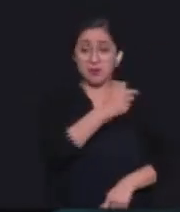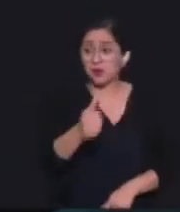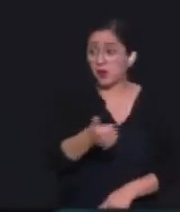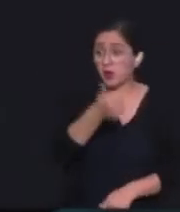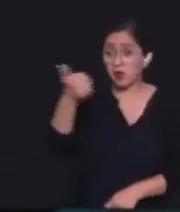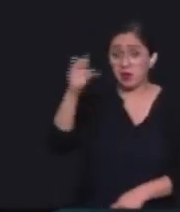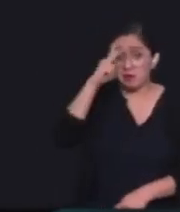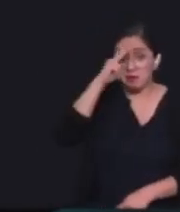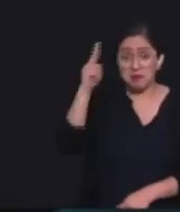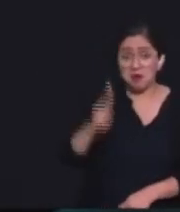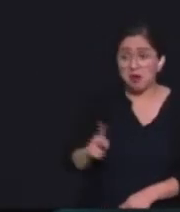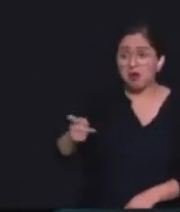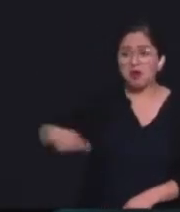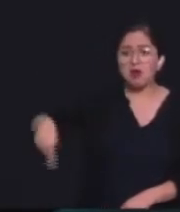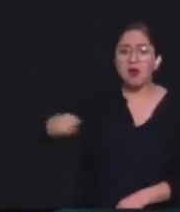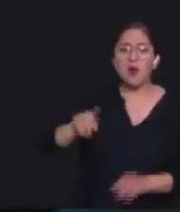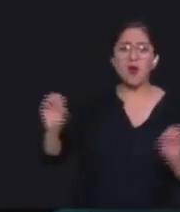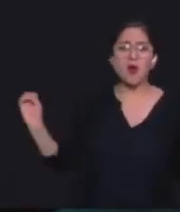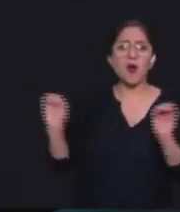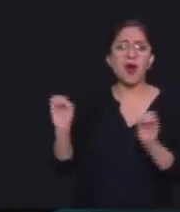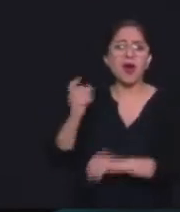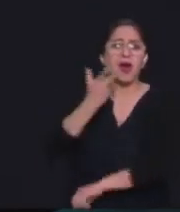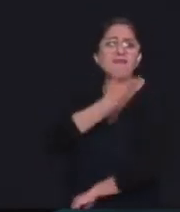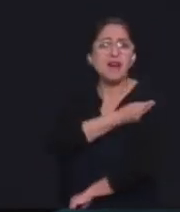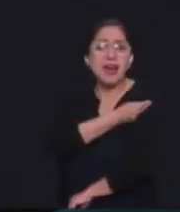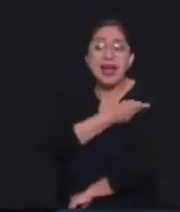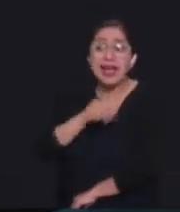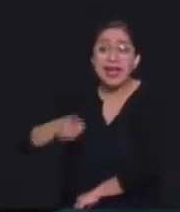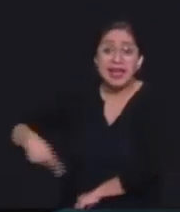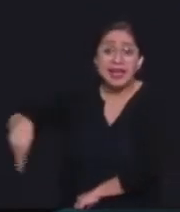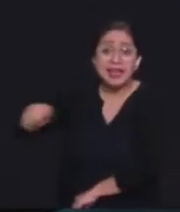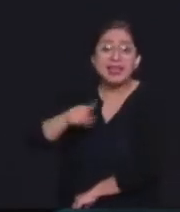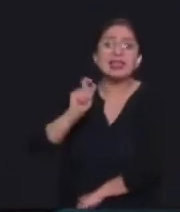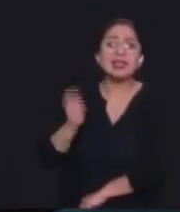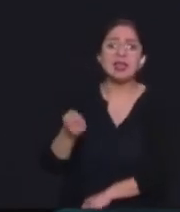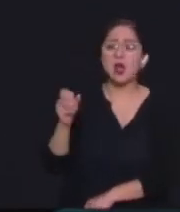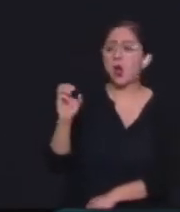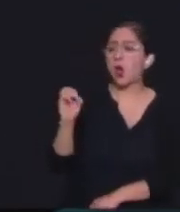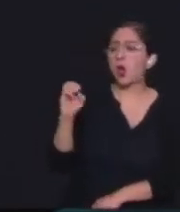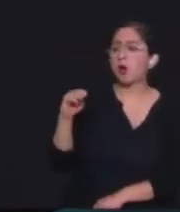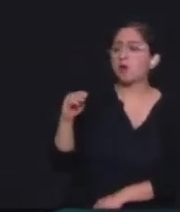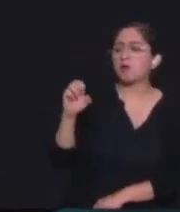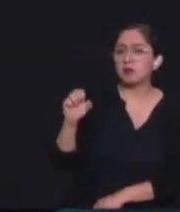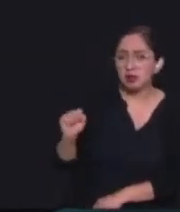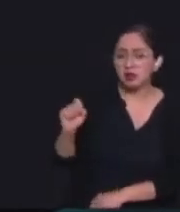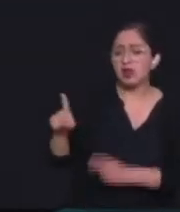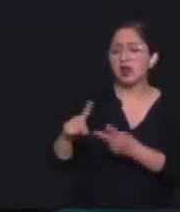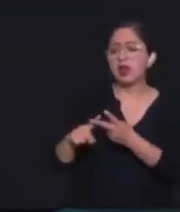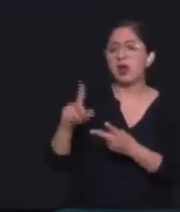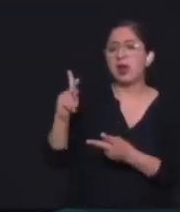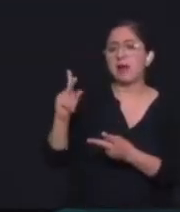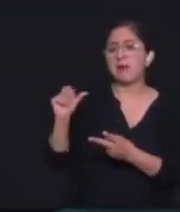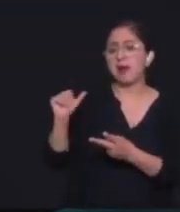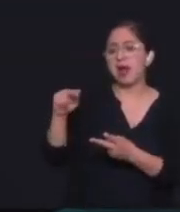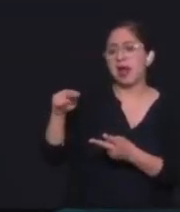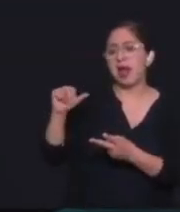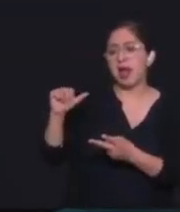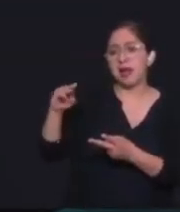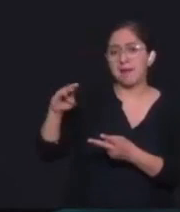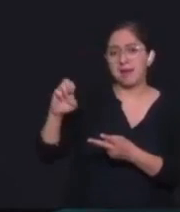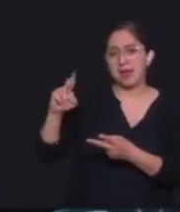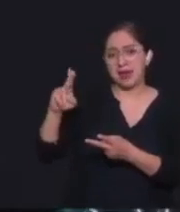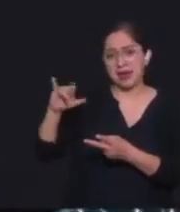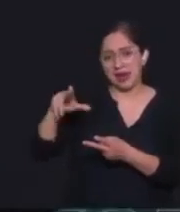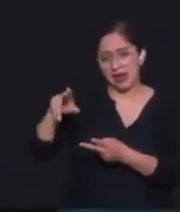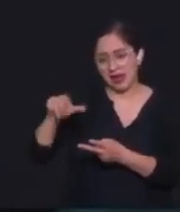no vacunada, porque esta pandemia ya fue calificada por la Organización Mundial de la Salud, la Organización Panamericana de la Salud y las